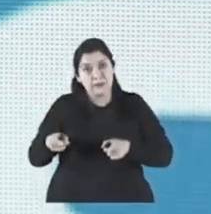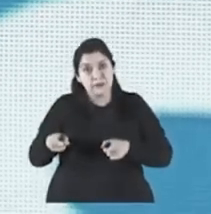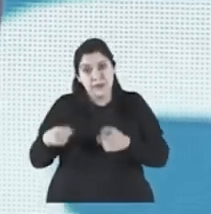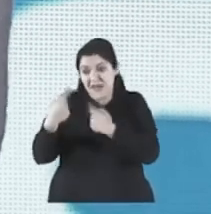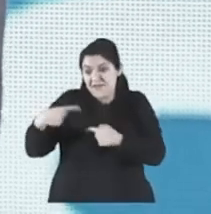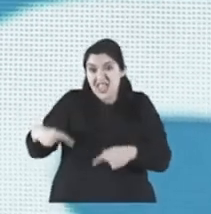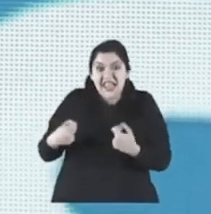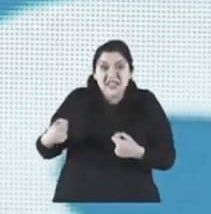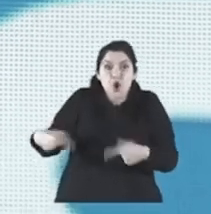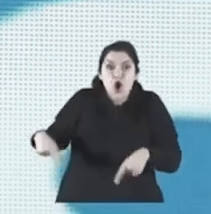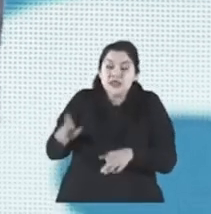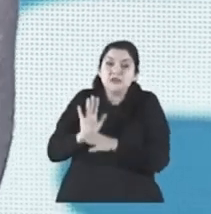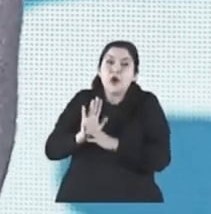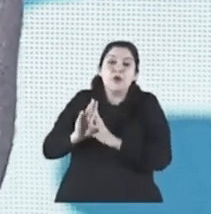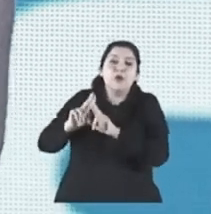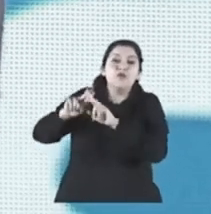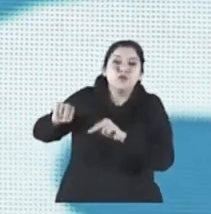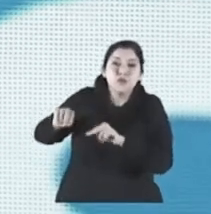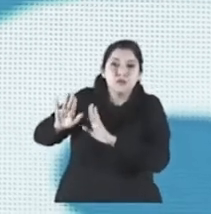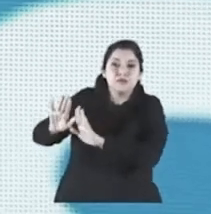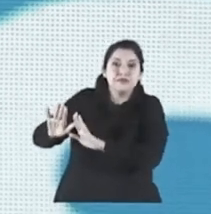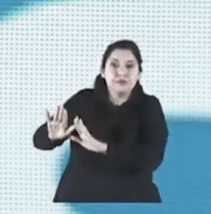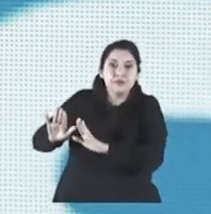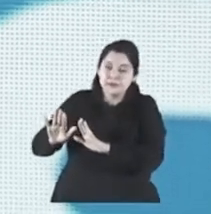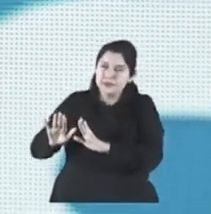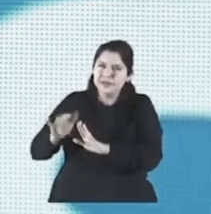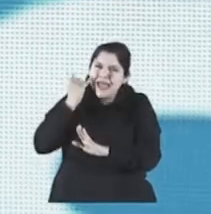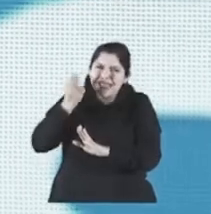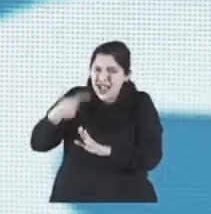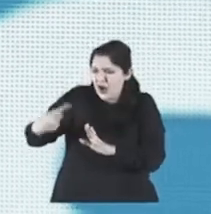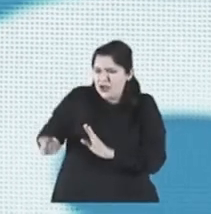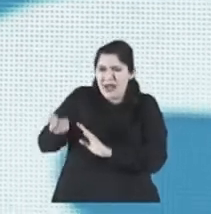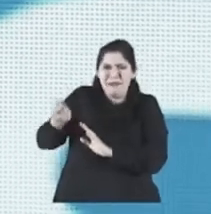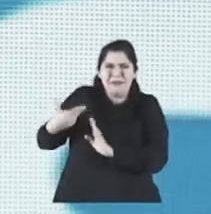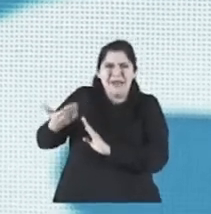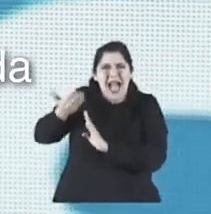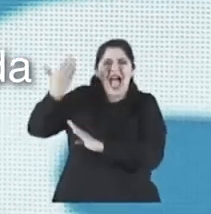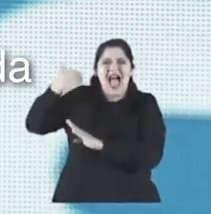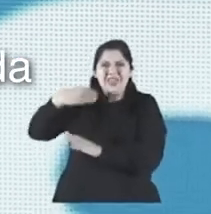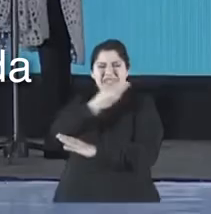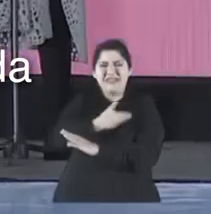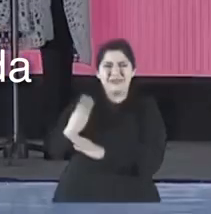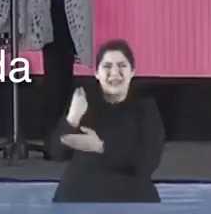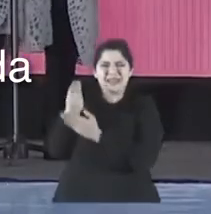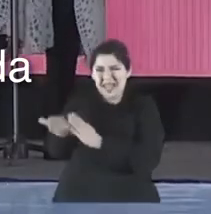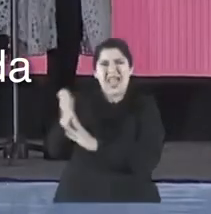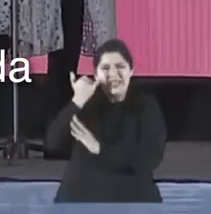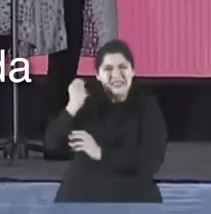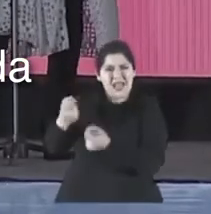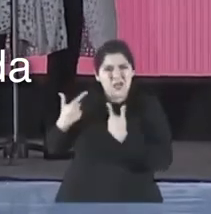y los nuestros mucho tiempo antes de ir olivos y sin